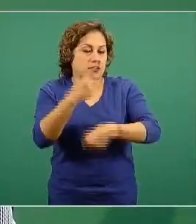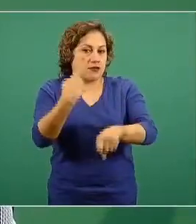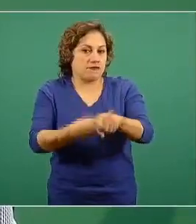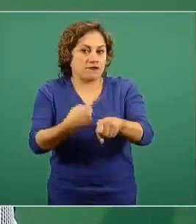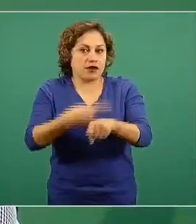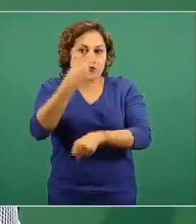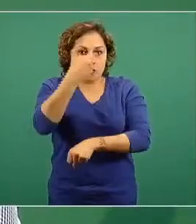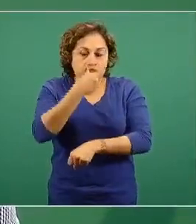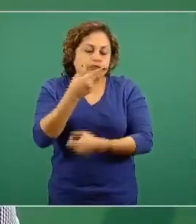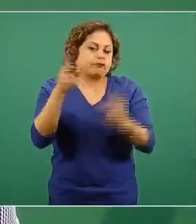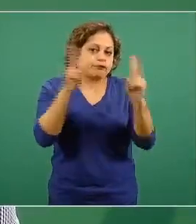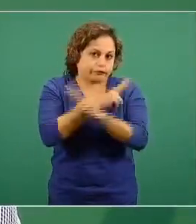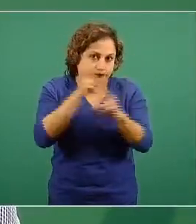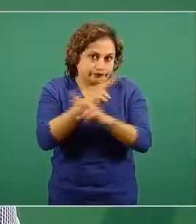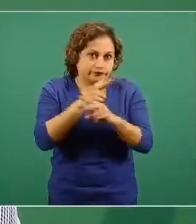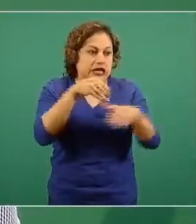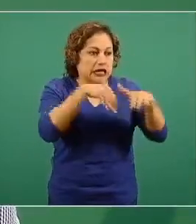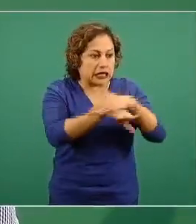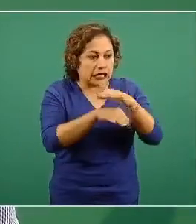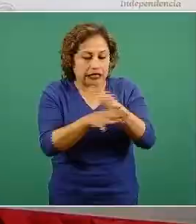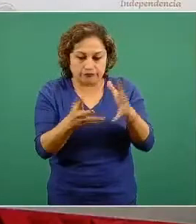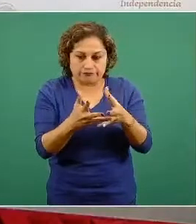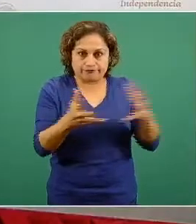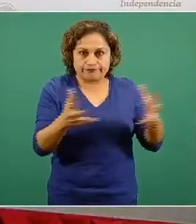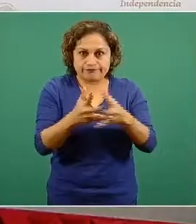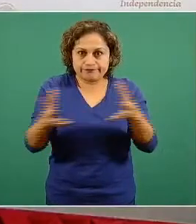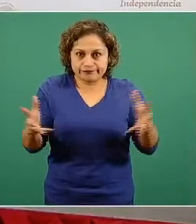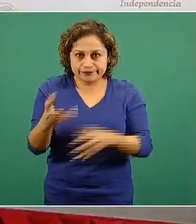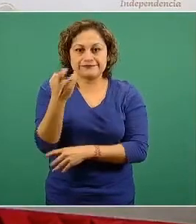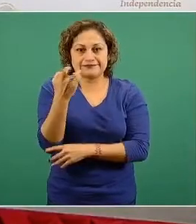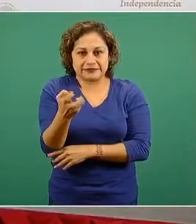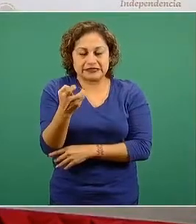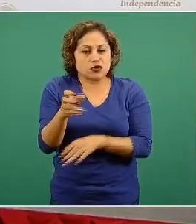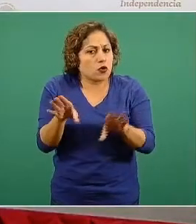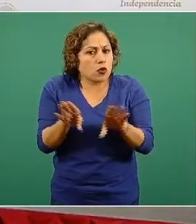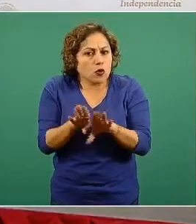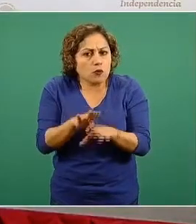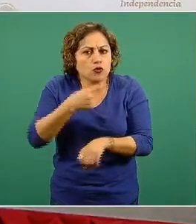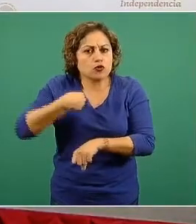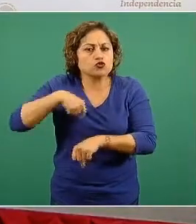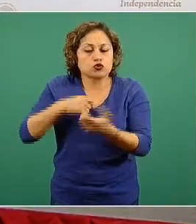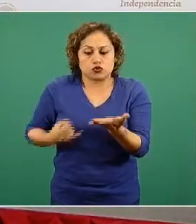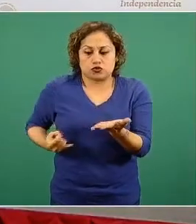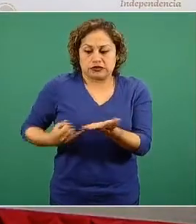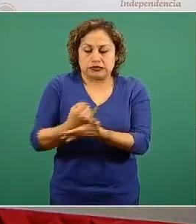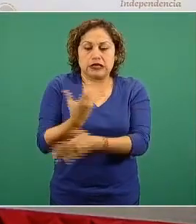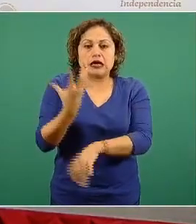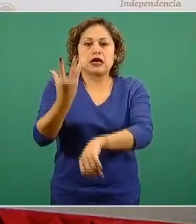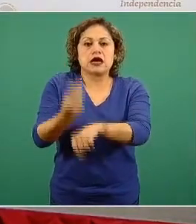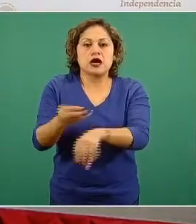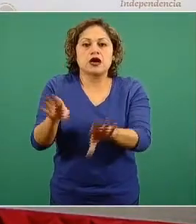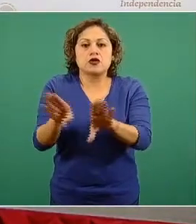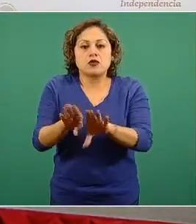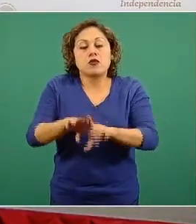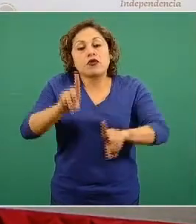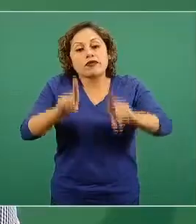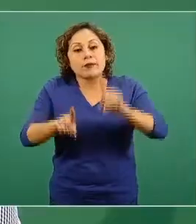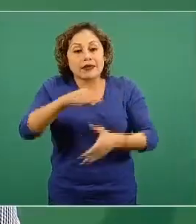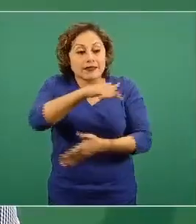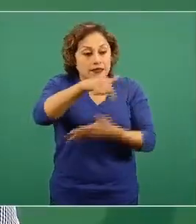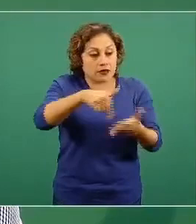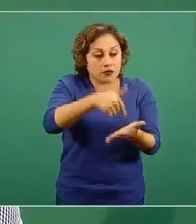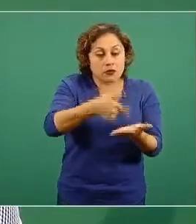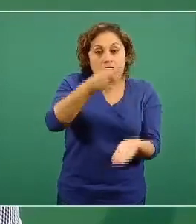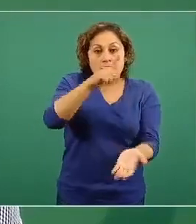a los pacientes con IRAG. Esto lógicamente se hace en base al monitoreo de la localidad o también a la necesidad